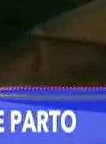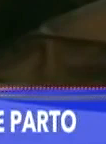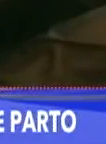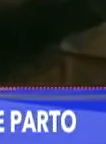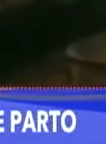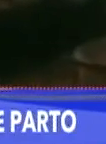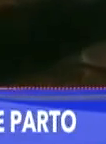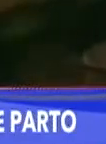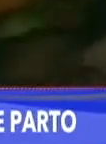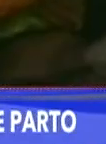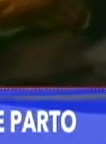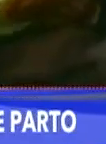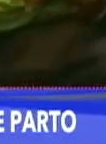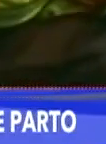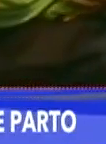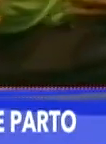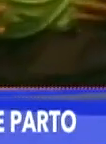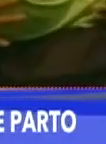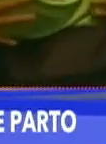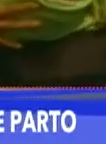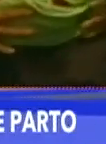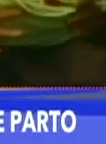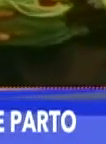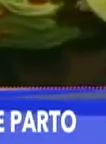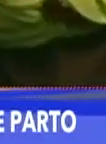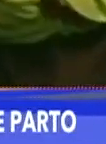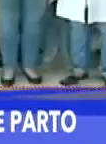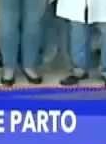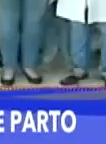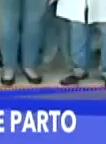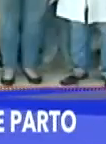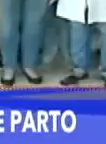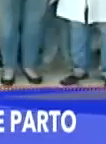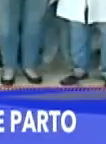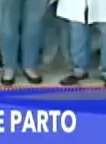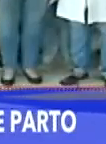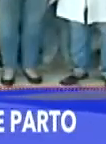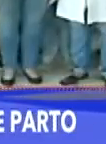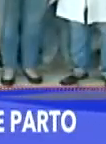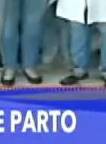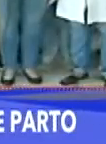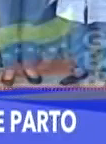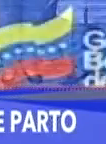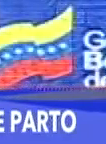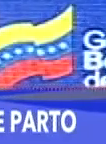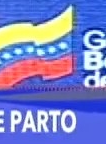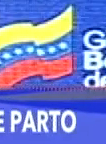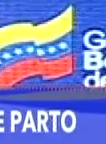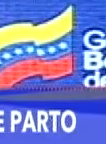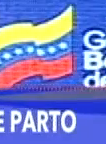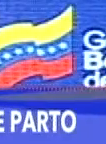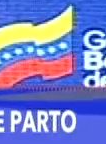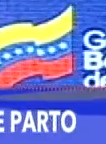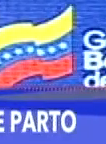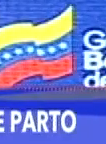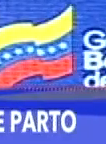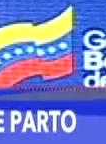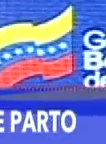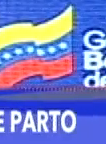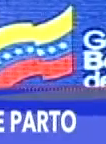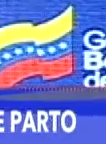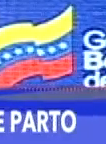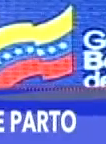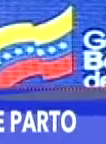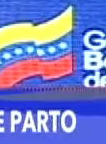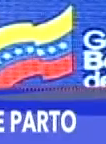aquí muy contentos y muy agradecidos por toda su atención. Adelante, señor presidente. Bueno, un gran aplauso desde aquí a estas